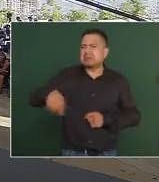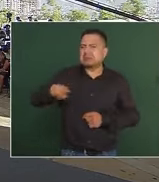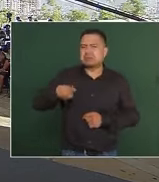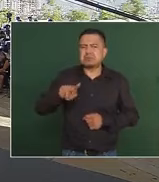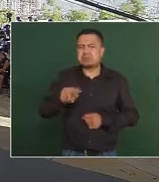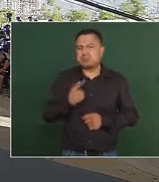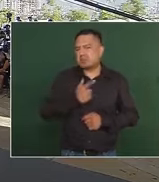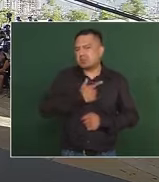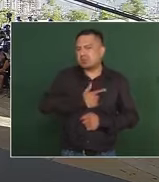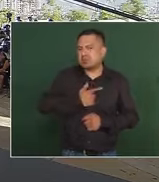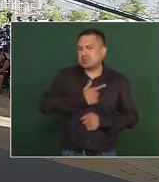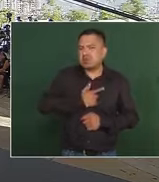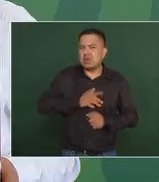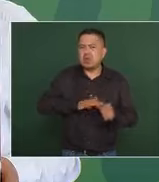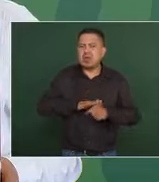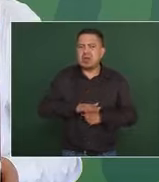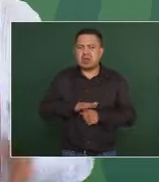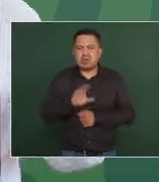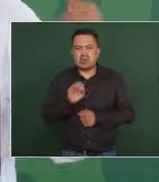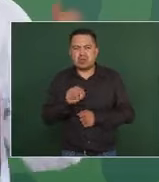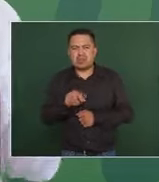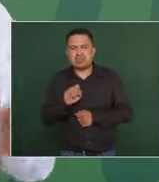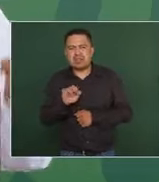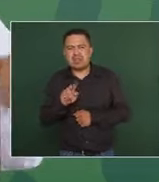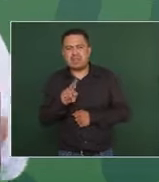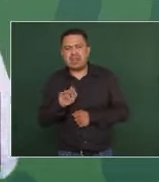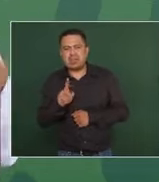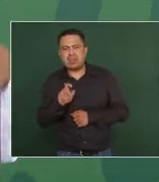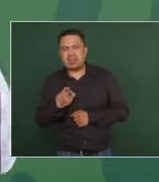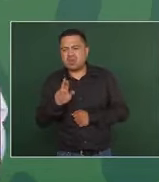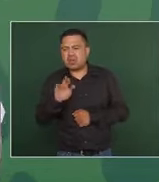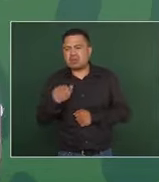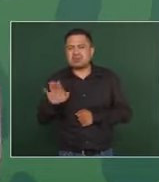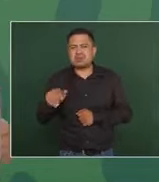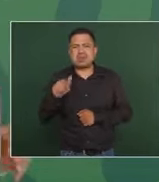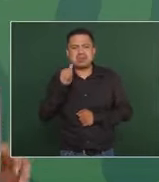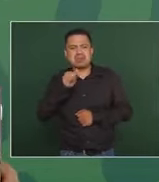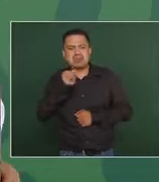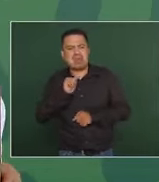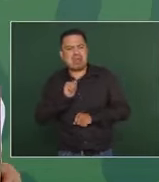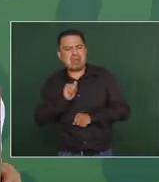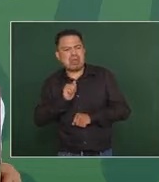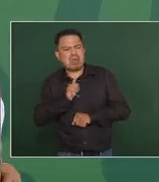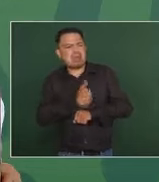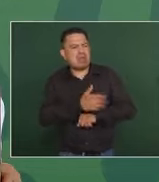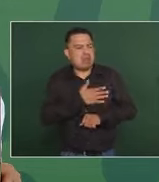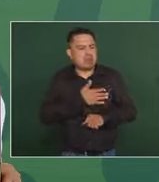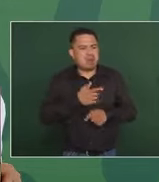los conservadores porque son muy autoritarios,